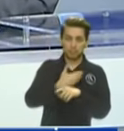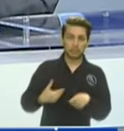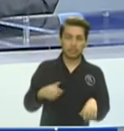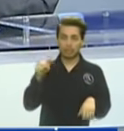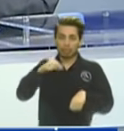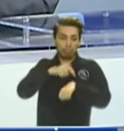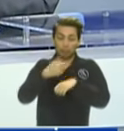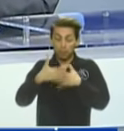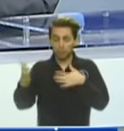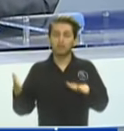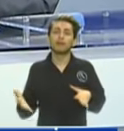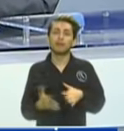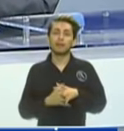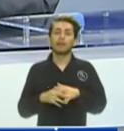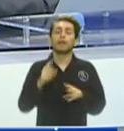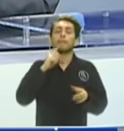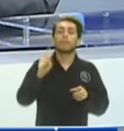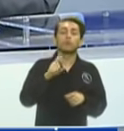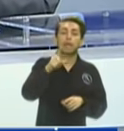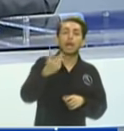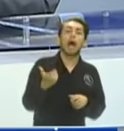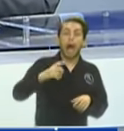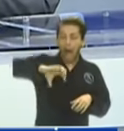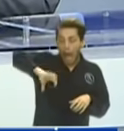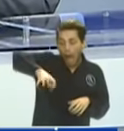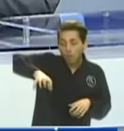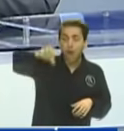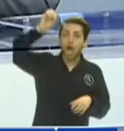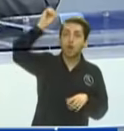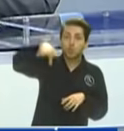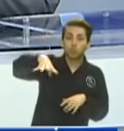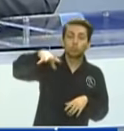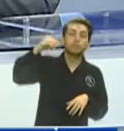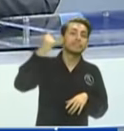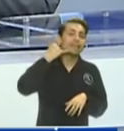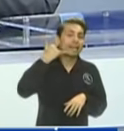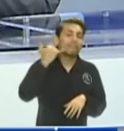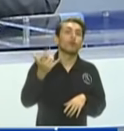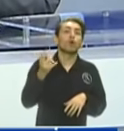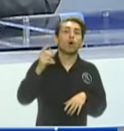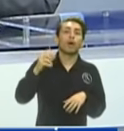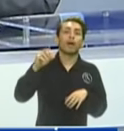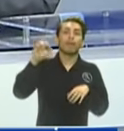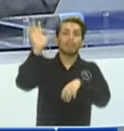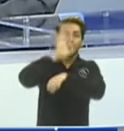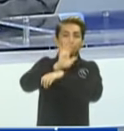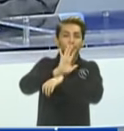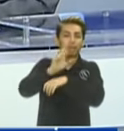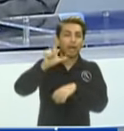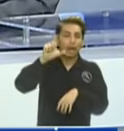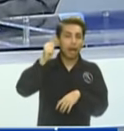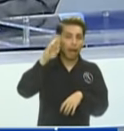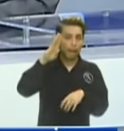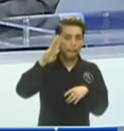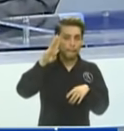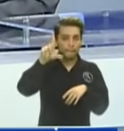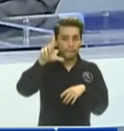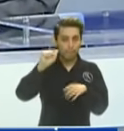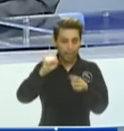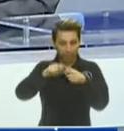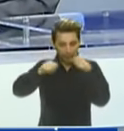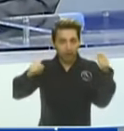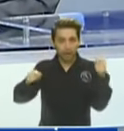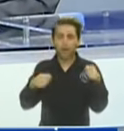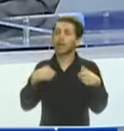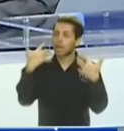pero agua, luz, teléfono, servicio de cable. Agua, luz, teléfono, estamos tranquilos, ya se habló con los alcaldes en el